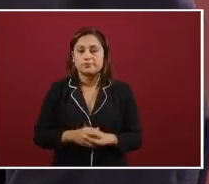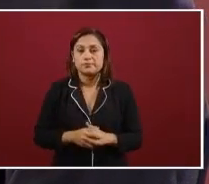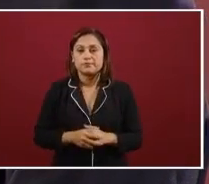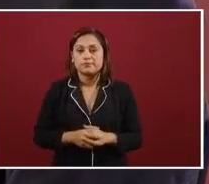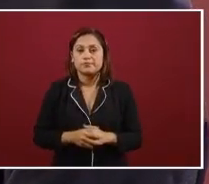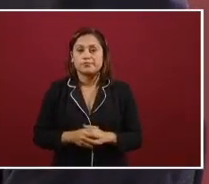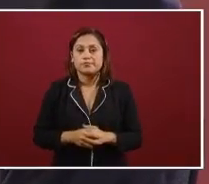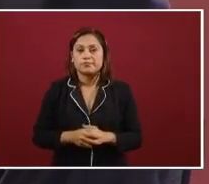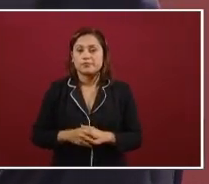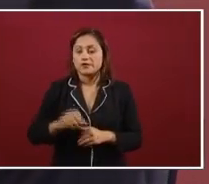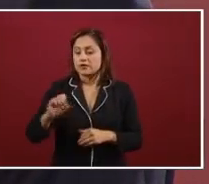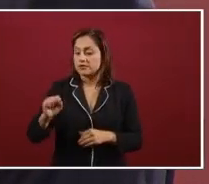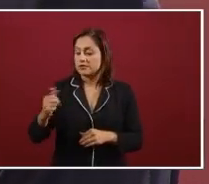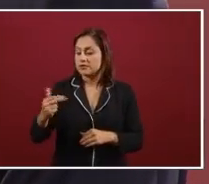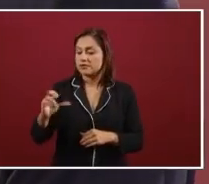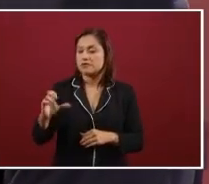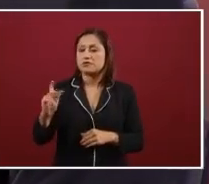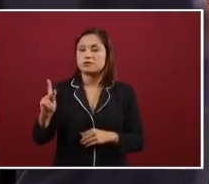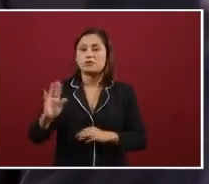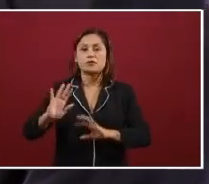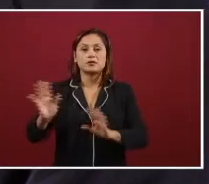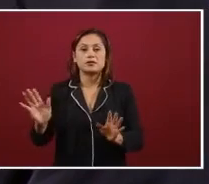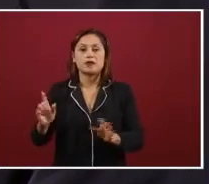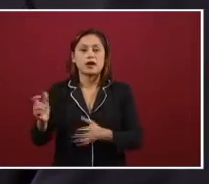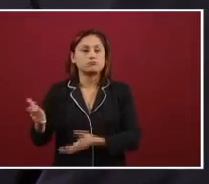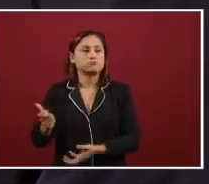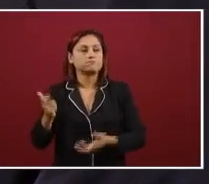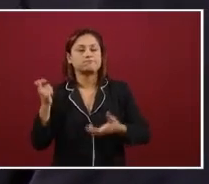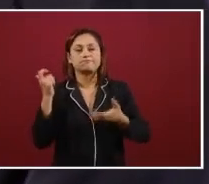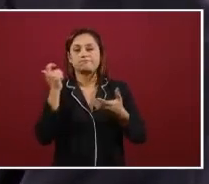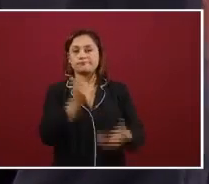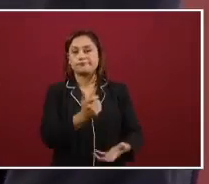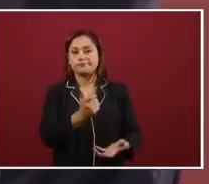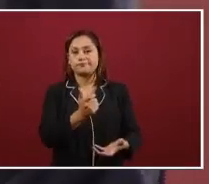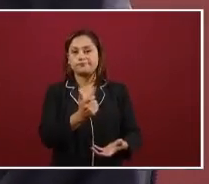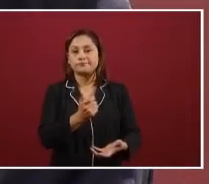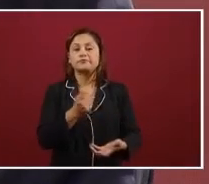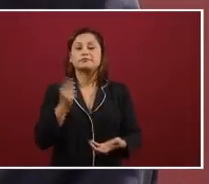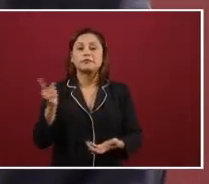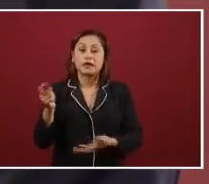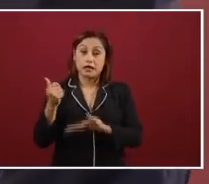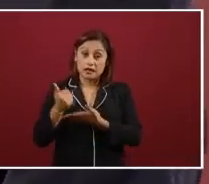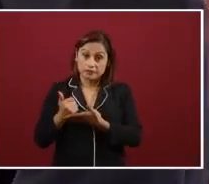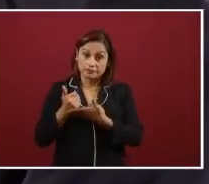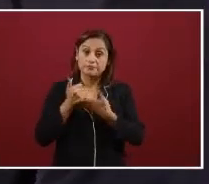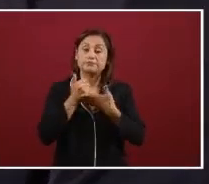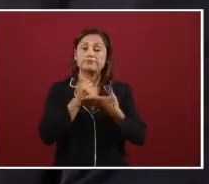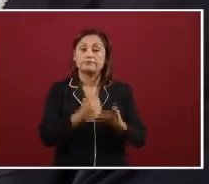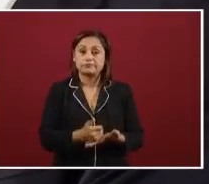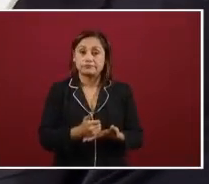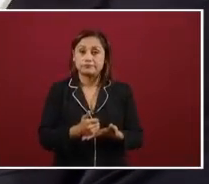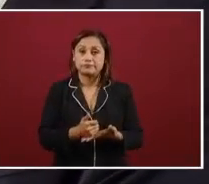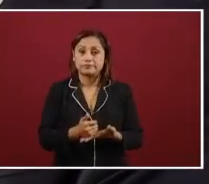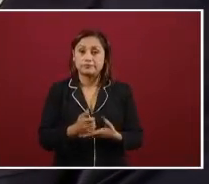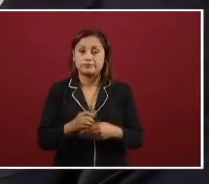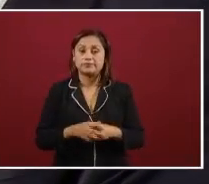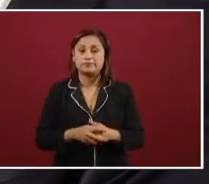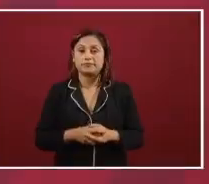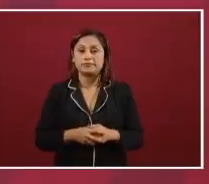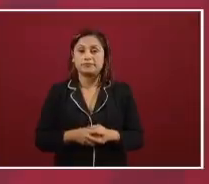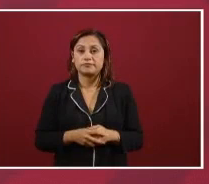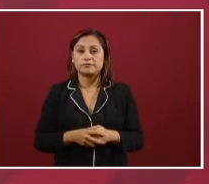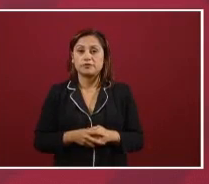Hacienda va a liberar los fondos, nos está ayudando en